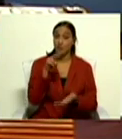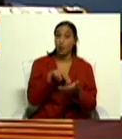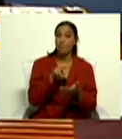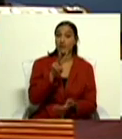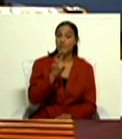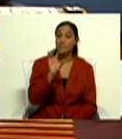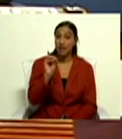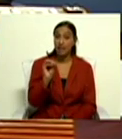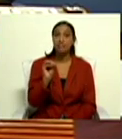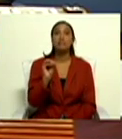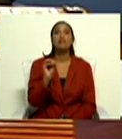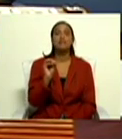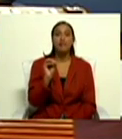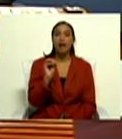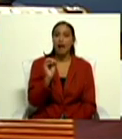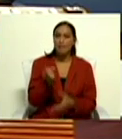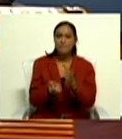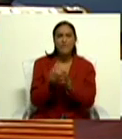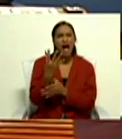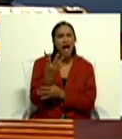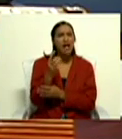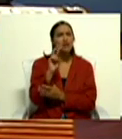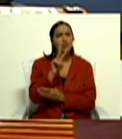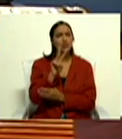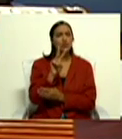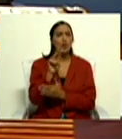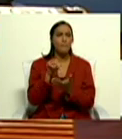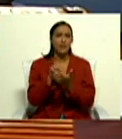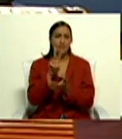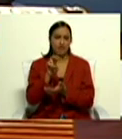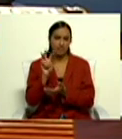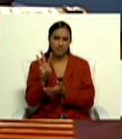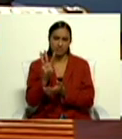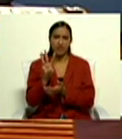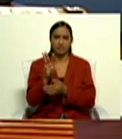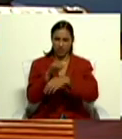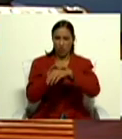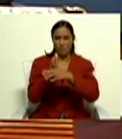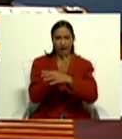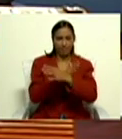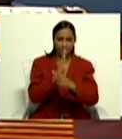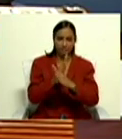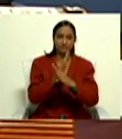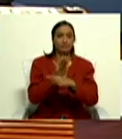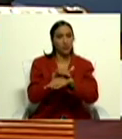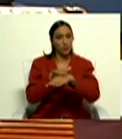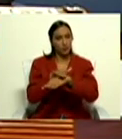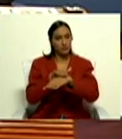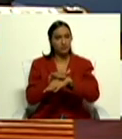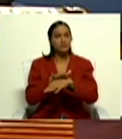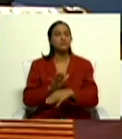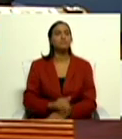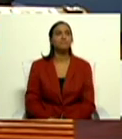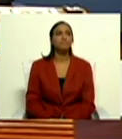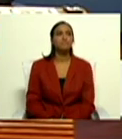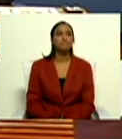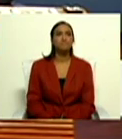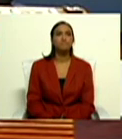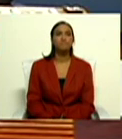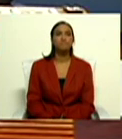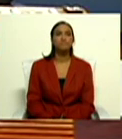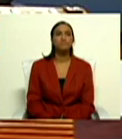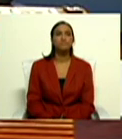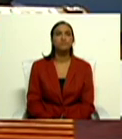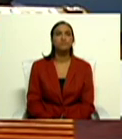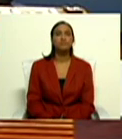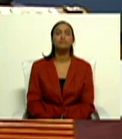del 2023 a la fecha, es impresionante cómo todos estos actos han venido realizándose